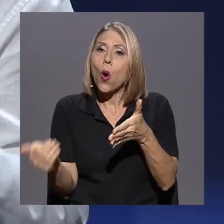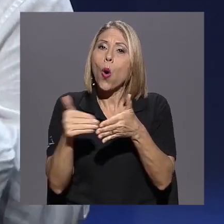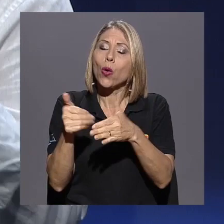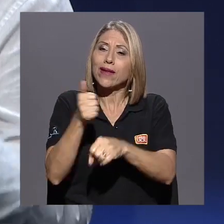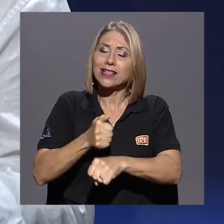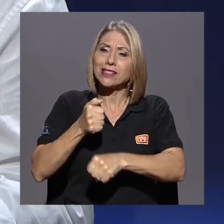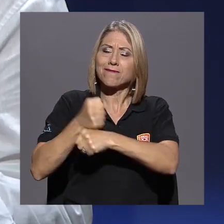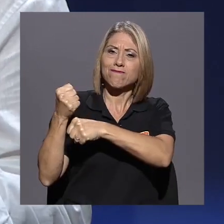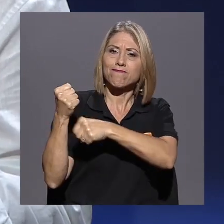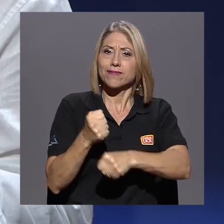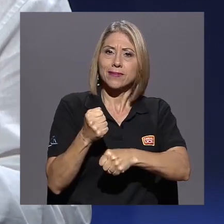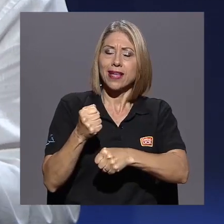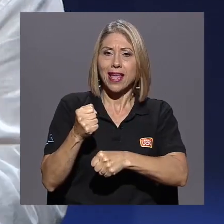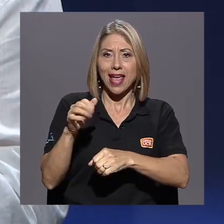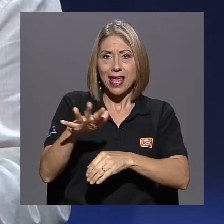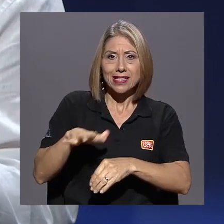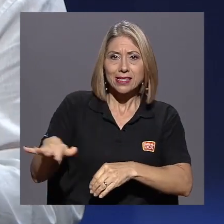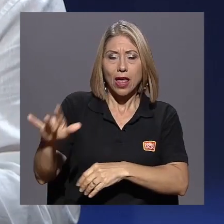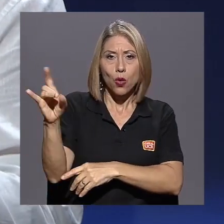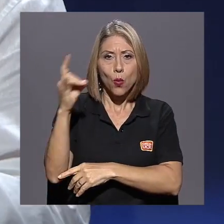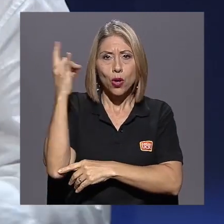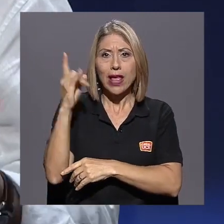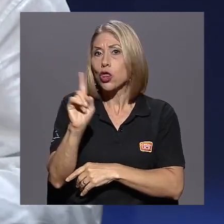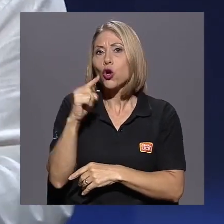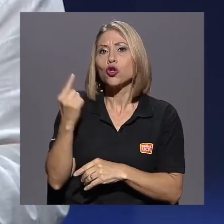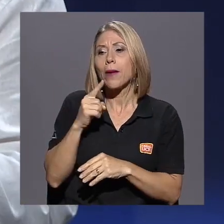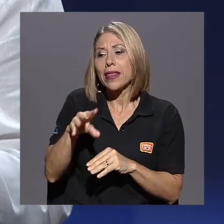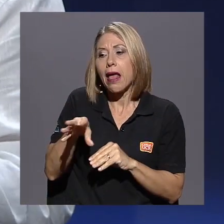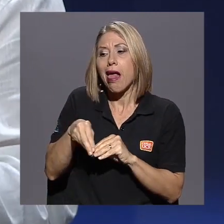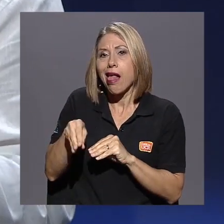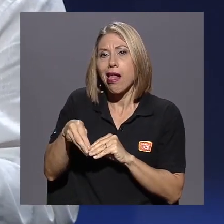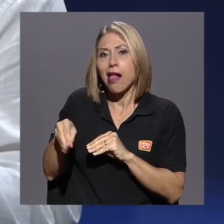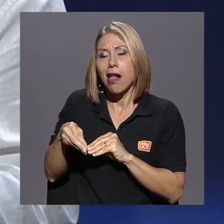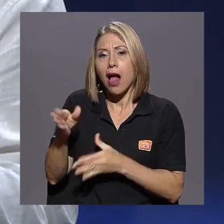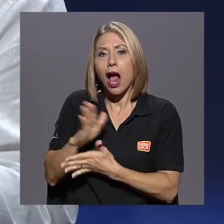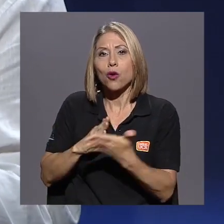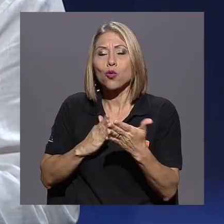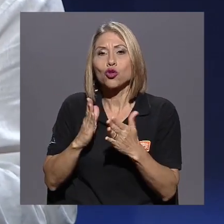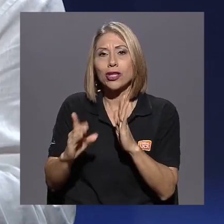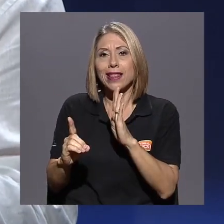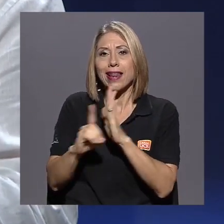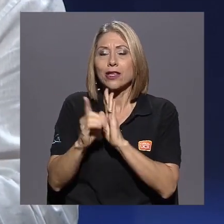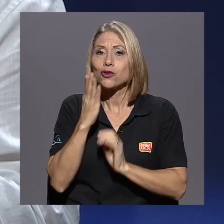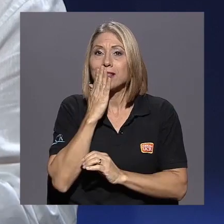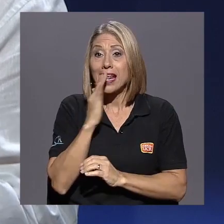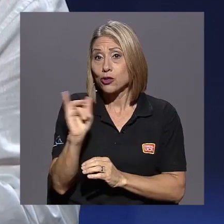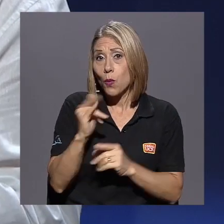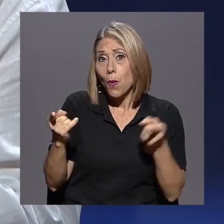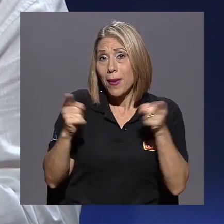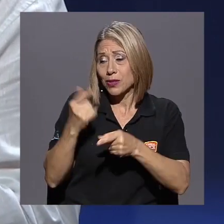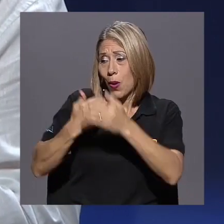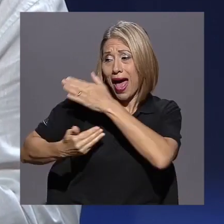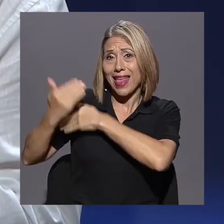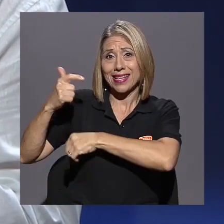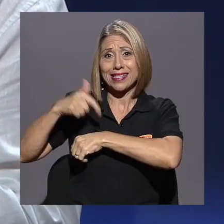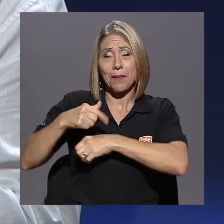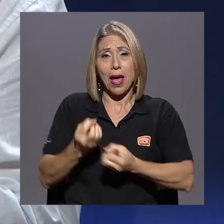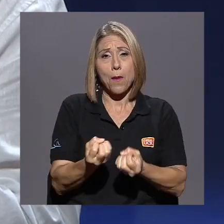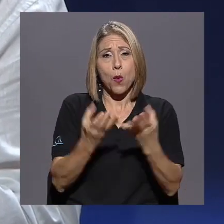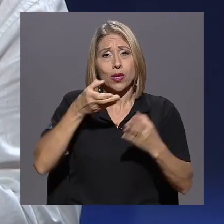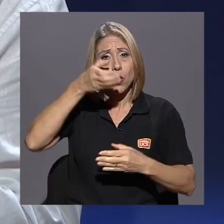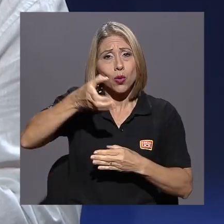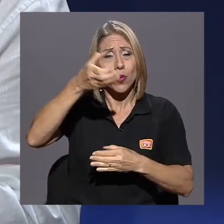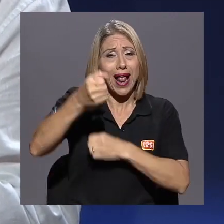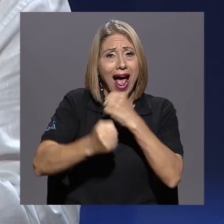no solamente añadir algunos derechos indígenas como lo que pasó durante la época del multiculturalismo de los años